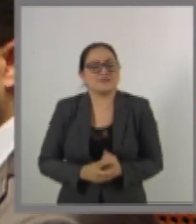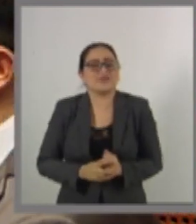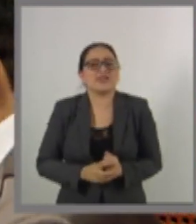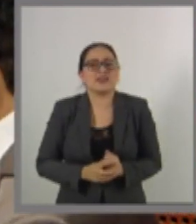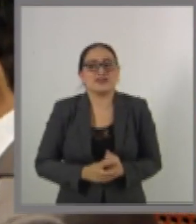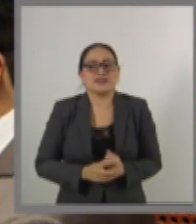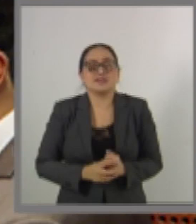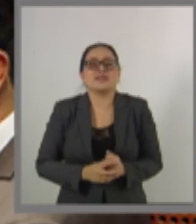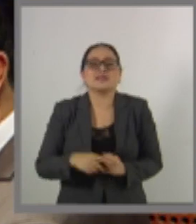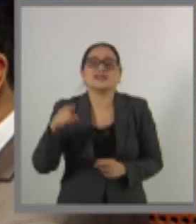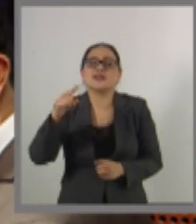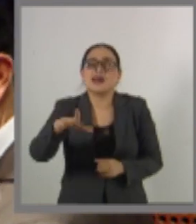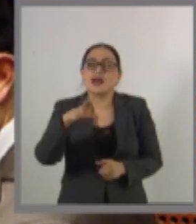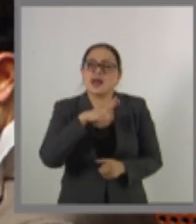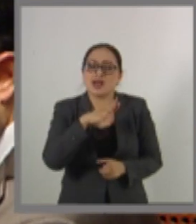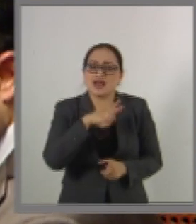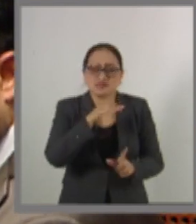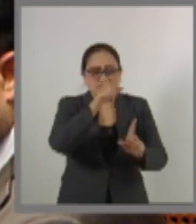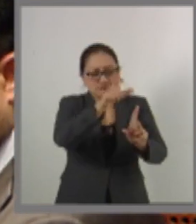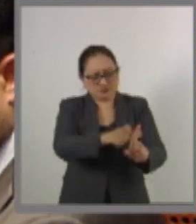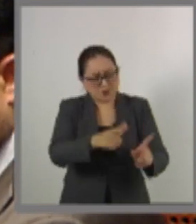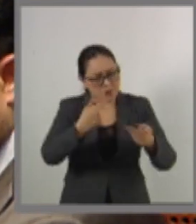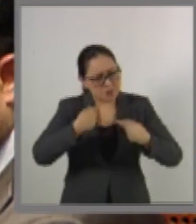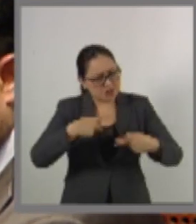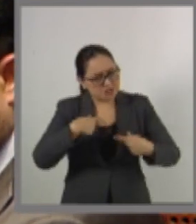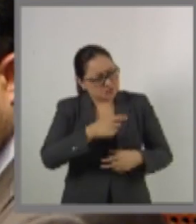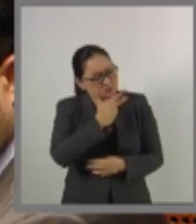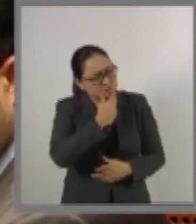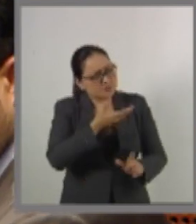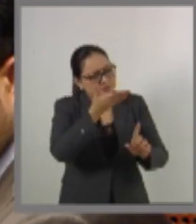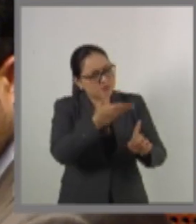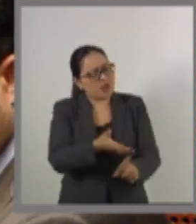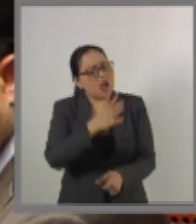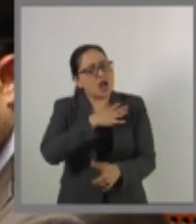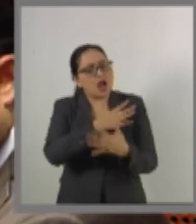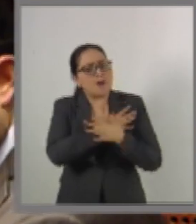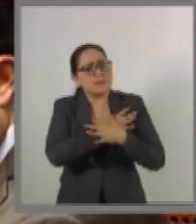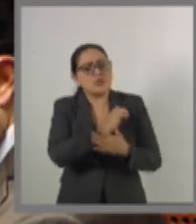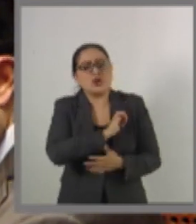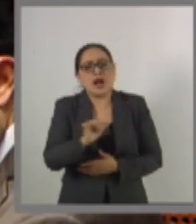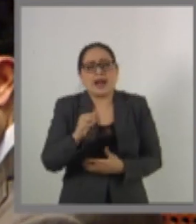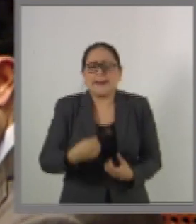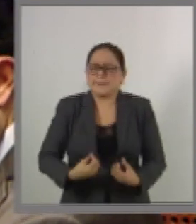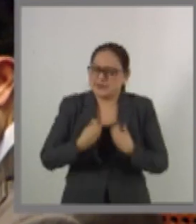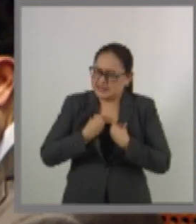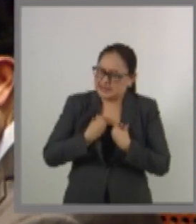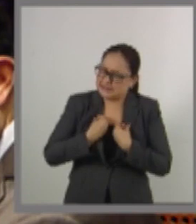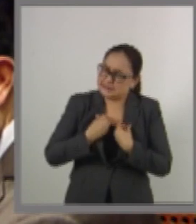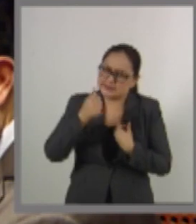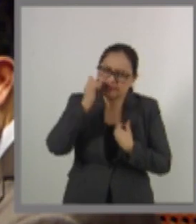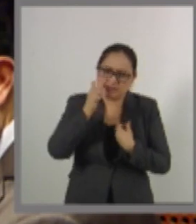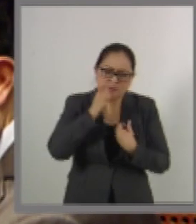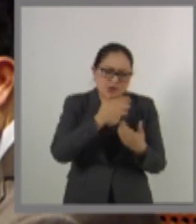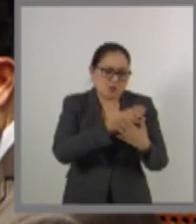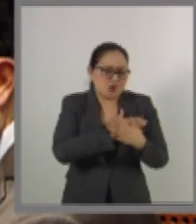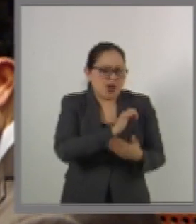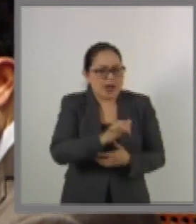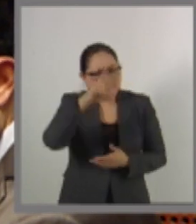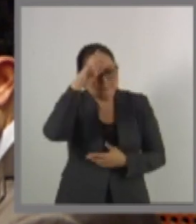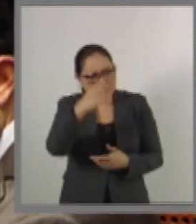Un hombre que nos ha demostrado ese amor que tiene por la vida y el amor que le tienes a